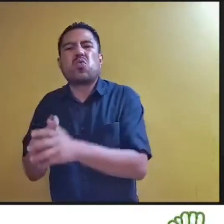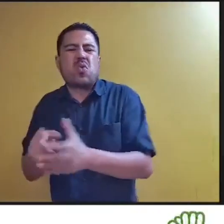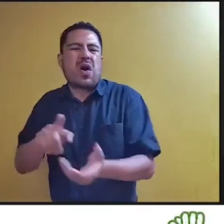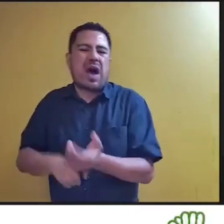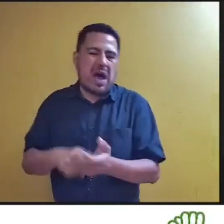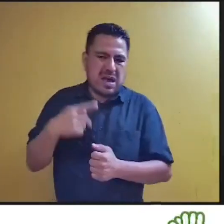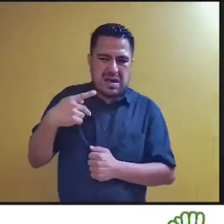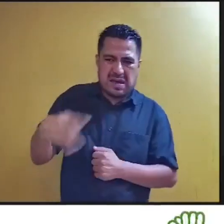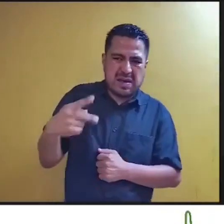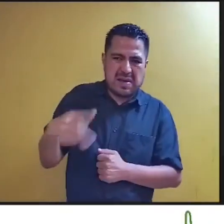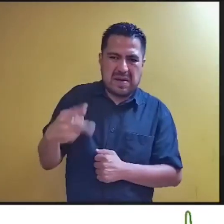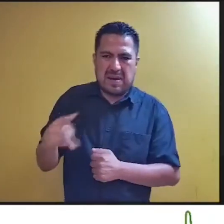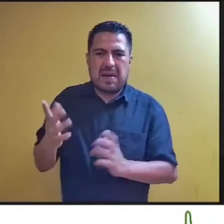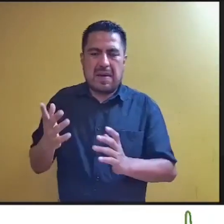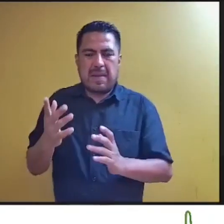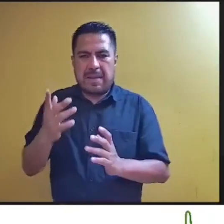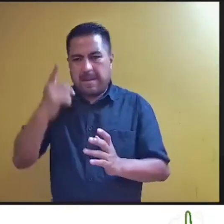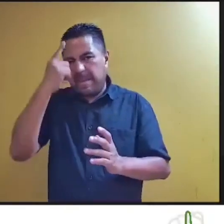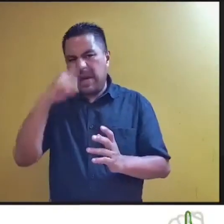para